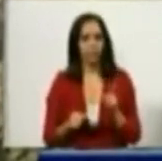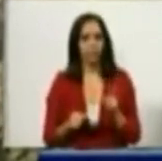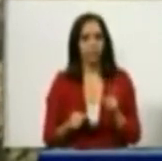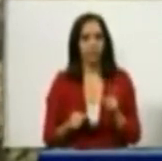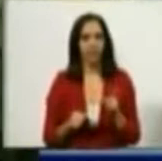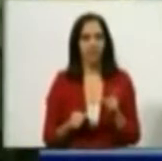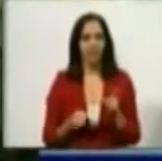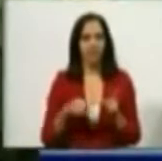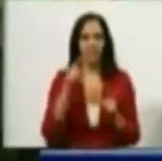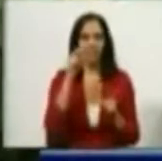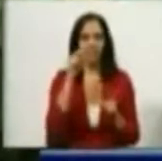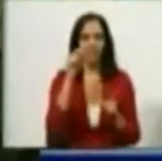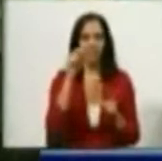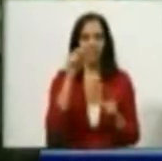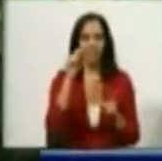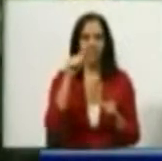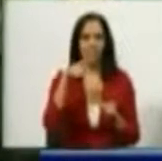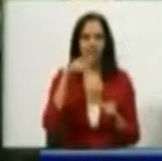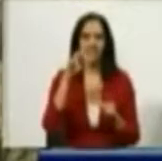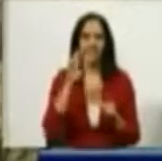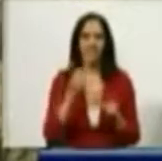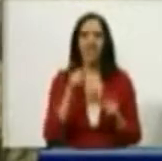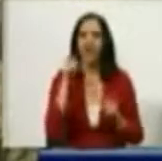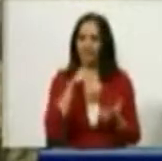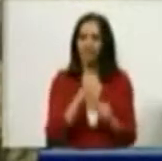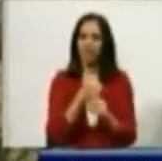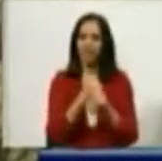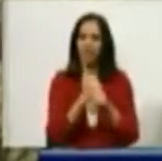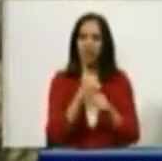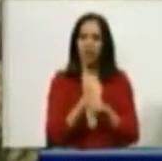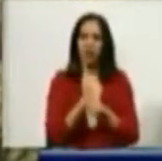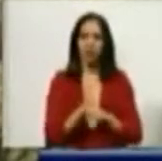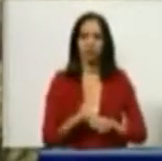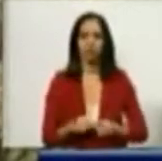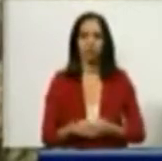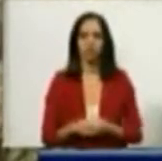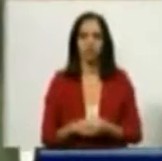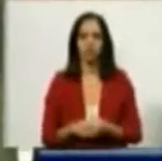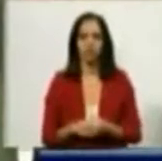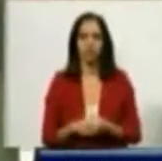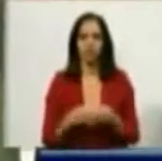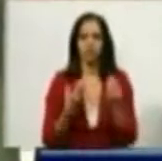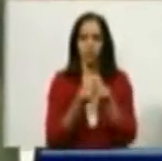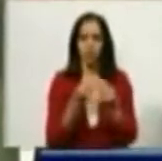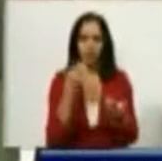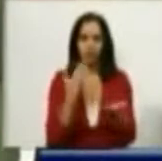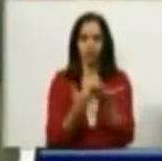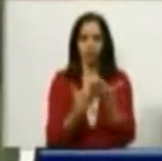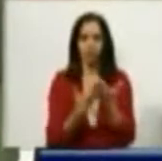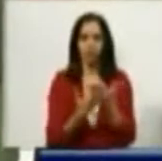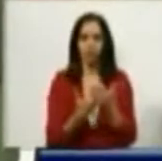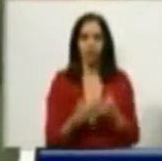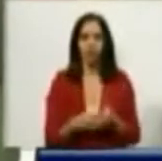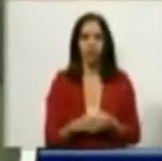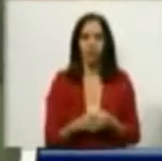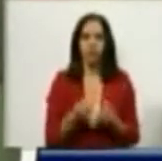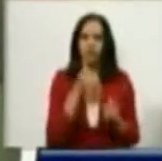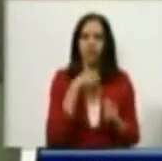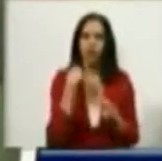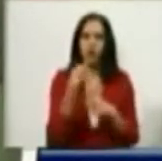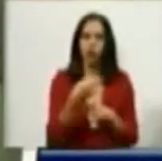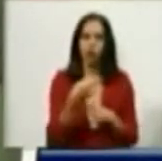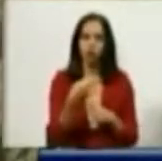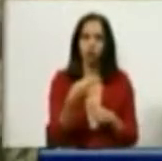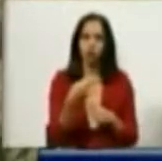atapiride allá trabajó Andrade con con el negro churio y huracamonte estaban por allá y estaba aquí en el otro este